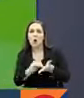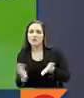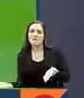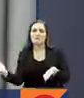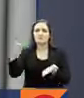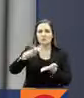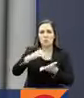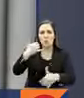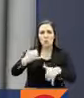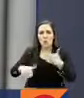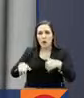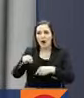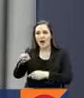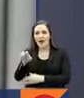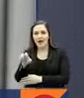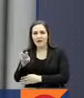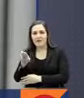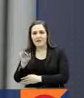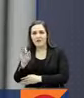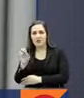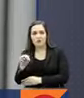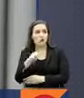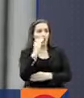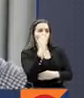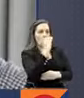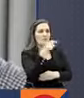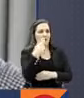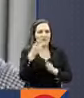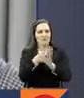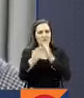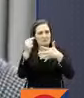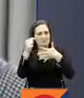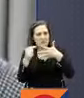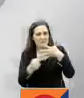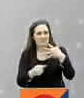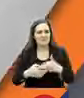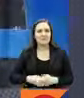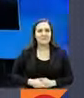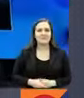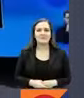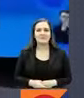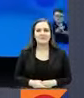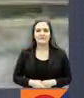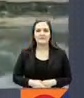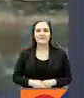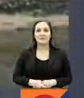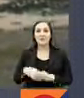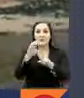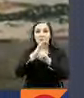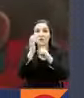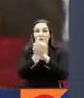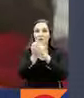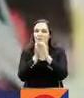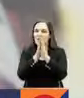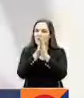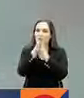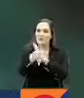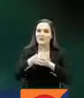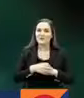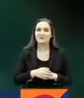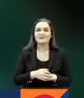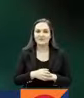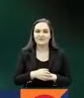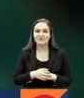Everton y la Selección Colombia. Detalles en nuestra sección deportiva. Y en cultura, les contaremos sobre la convocatoria